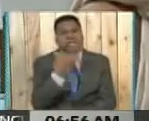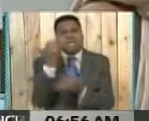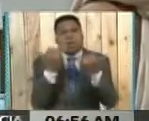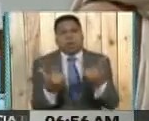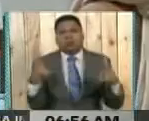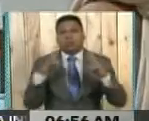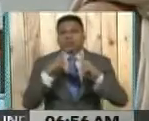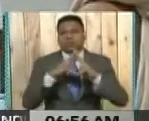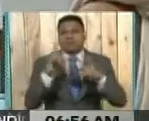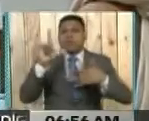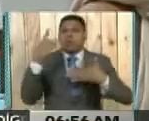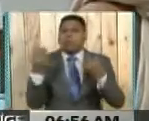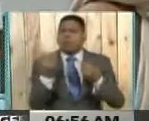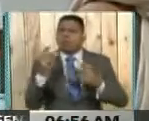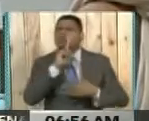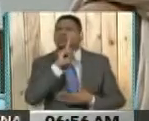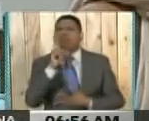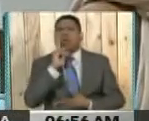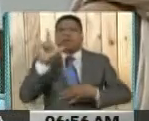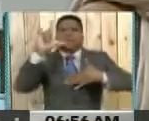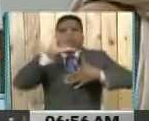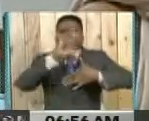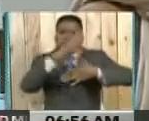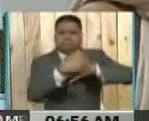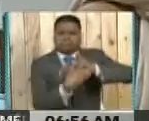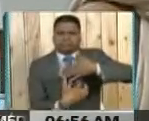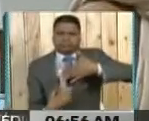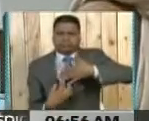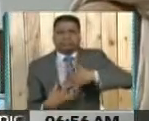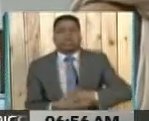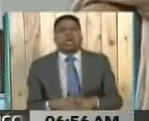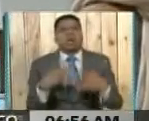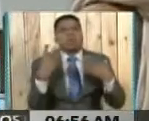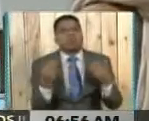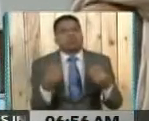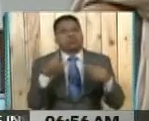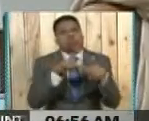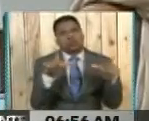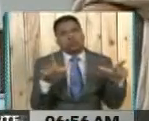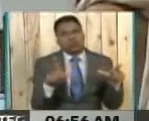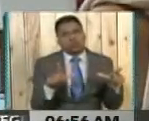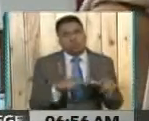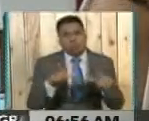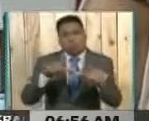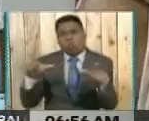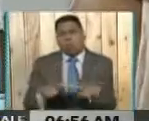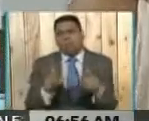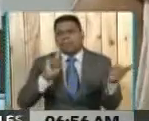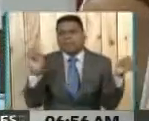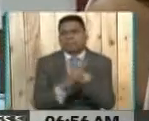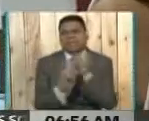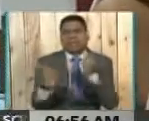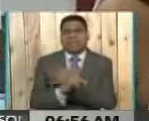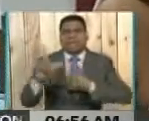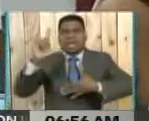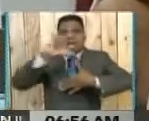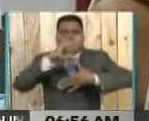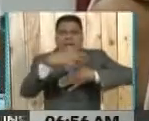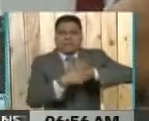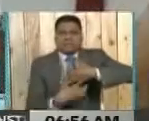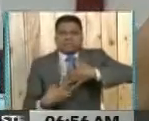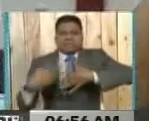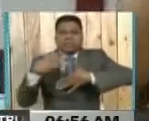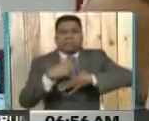como latinoamericanas, ¿no? Desde muchos lugares empieza a sustituirse la palabra Latinoamérica para hablarse de Avia